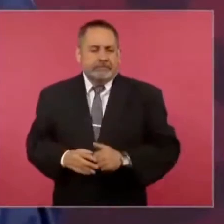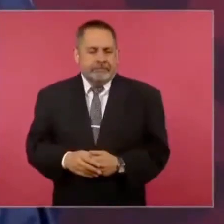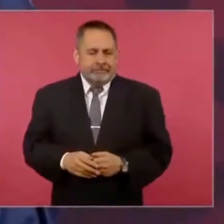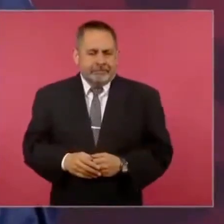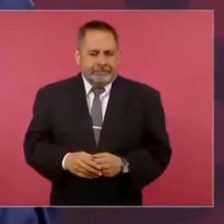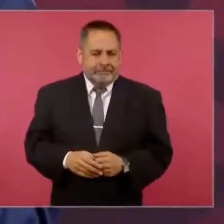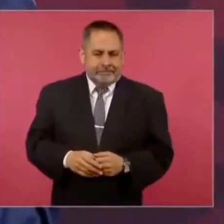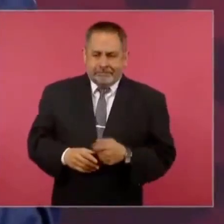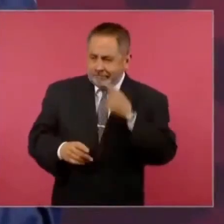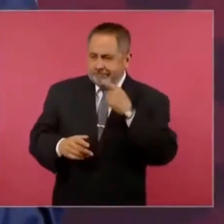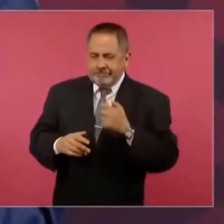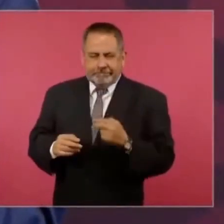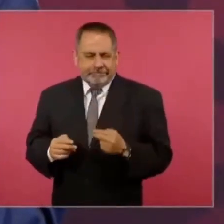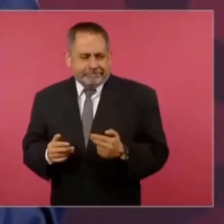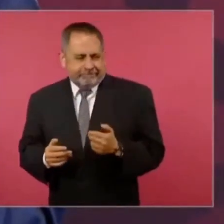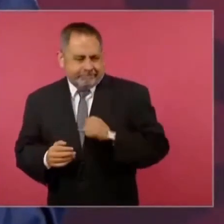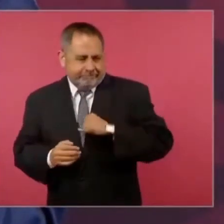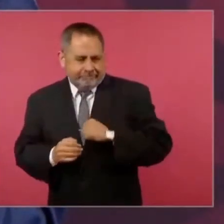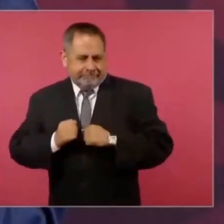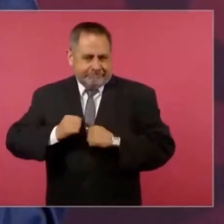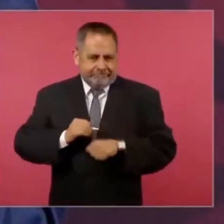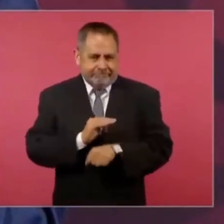negociador,